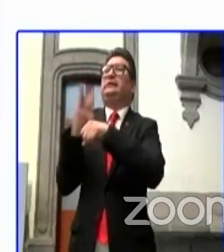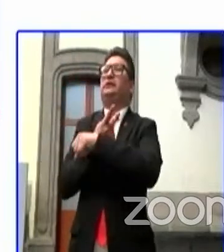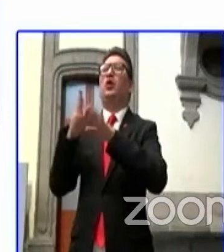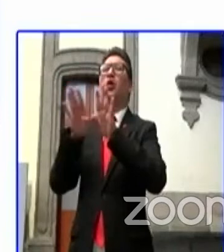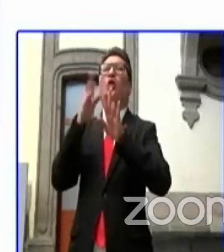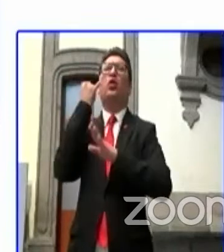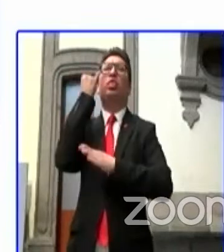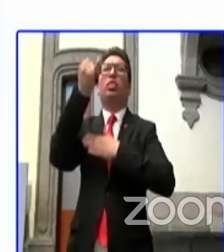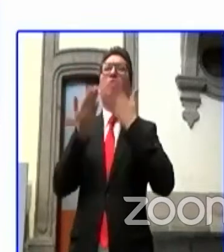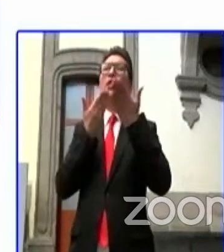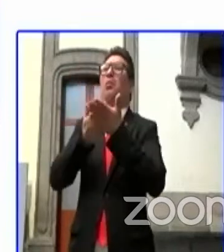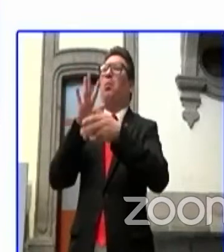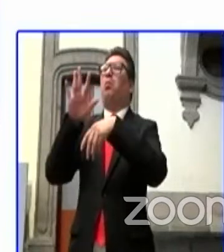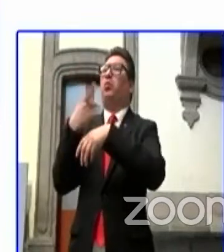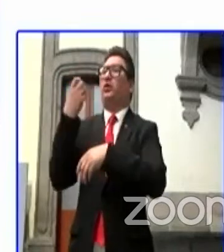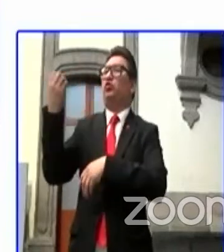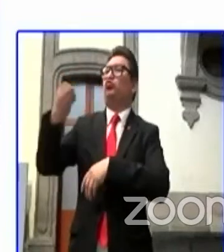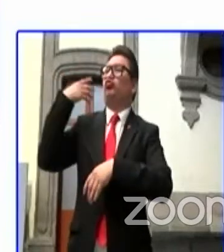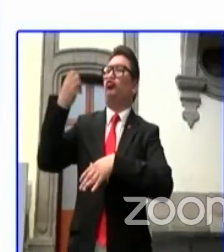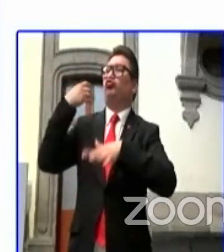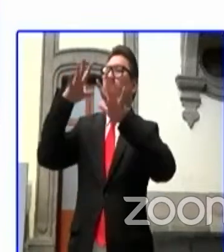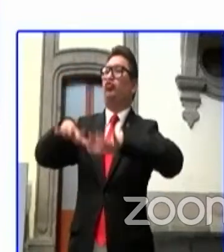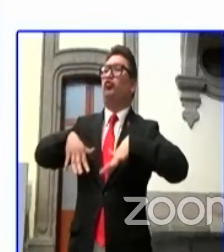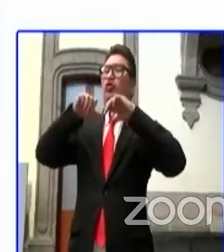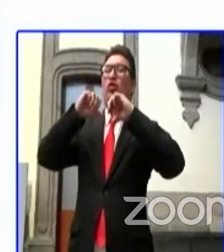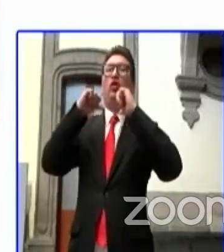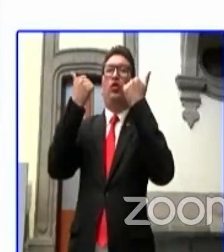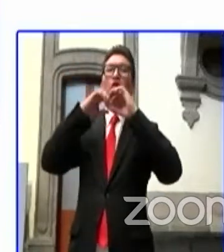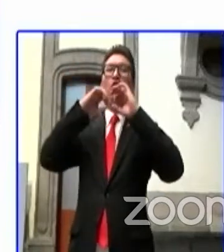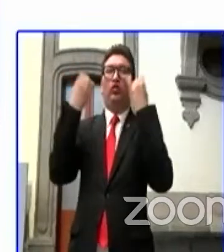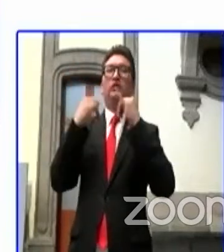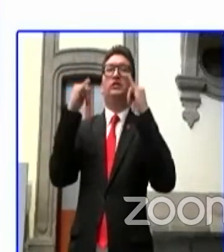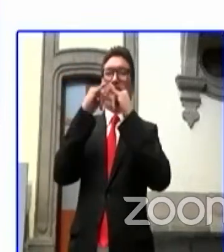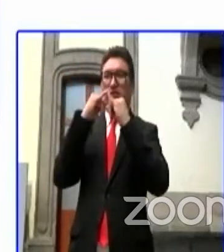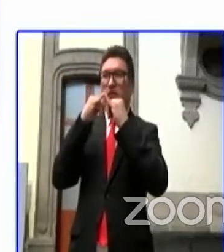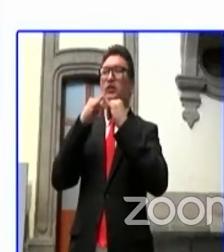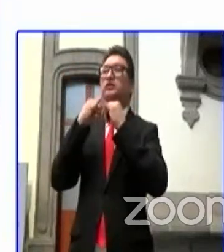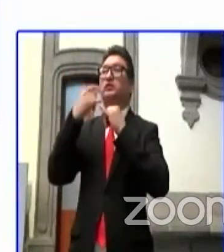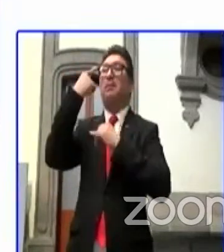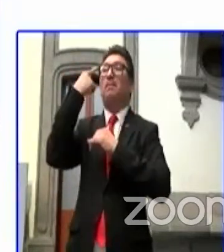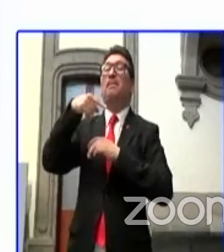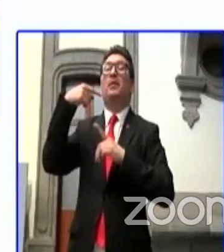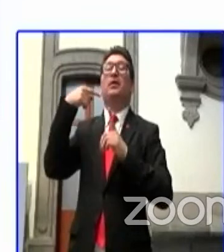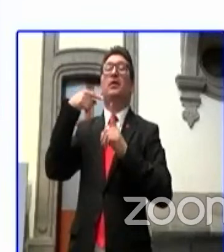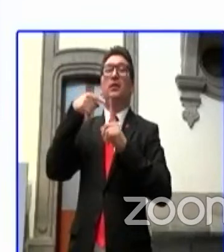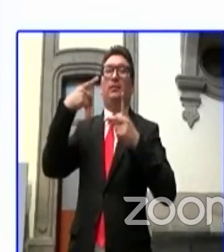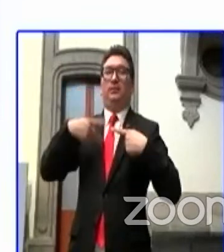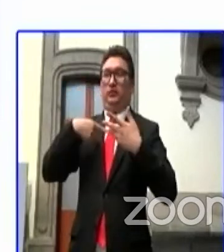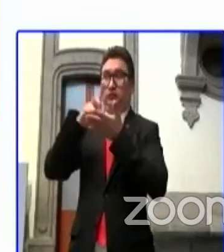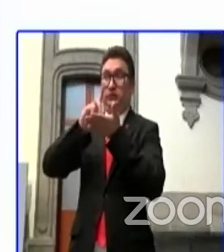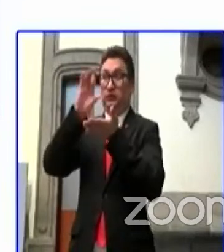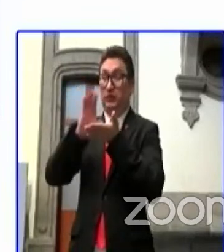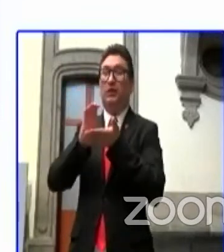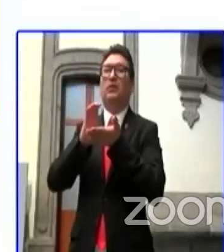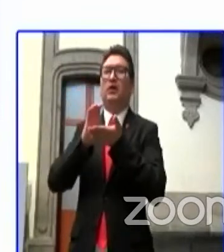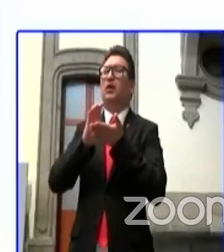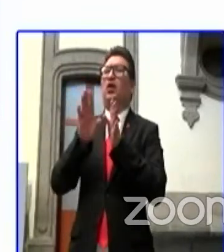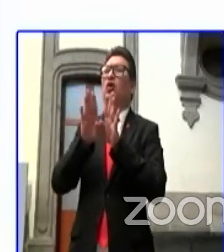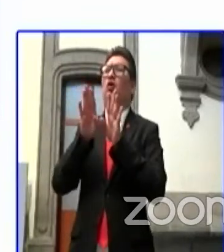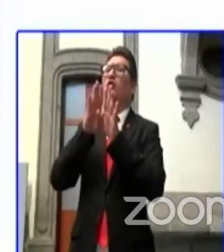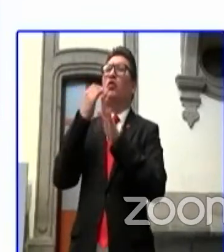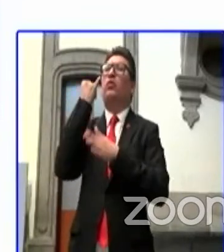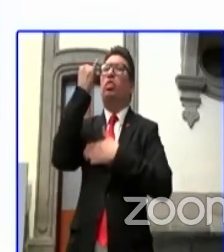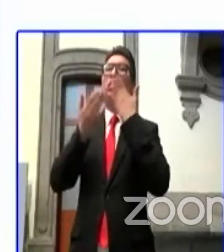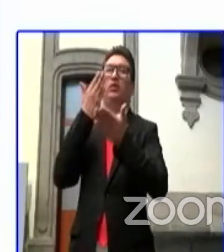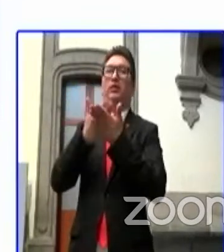iniciativa. El Foro de Organizaciones e Institutos de y para Personas con Discapacidad es una iniciativa de